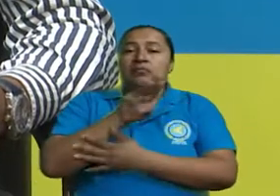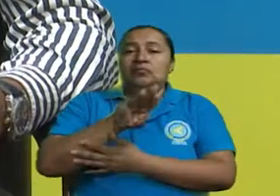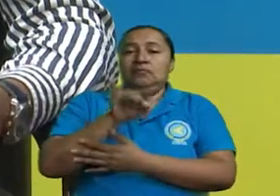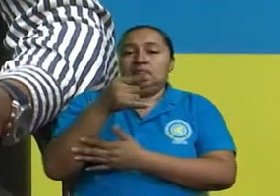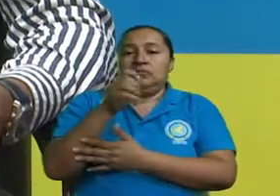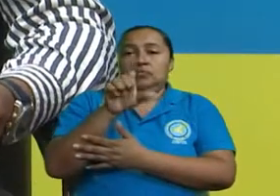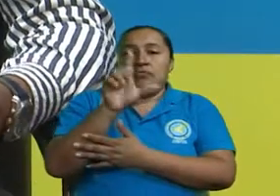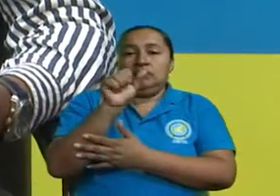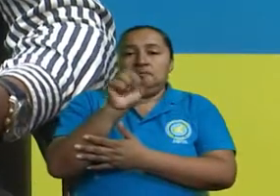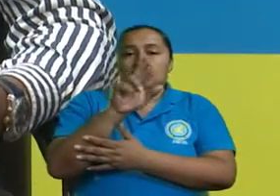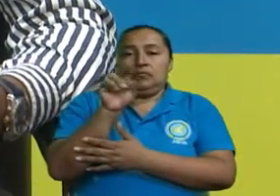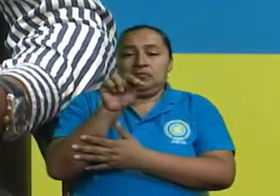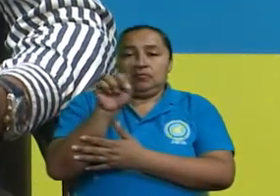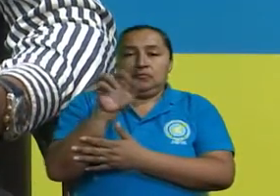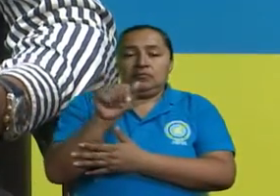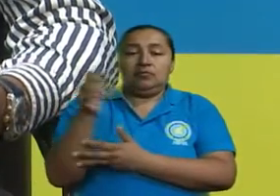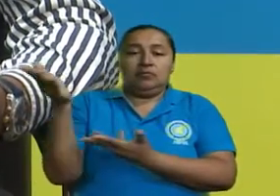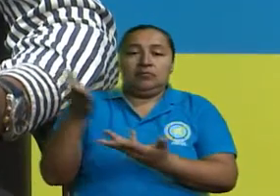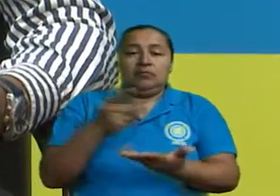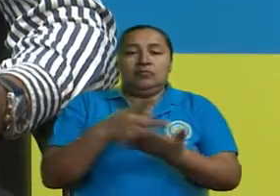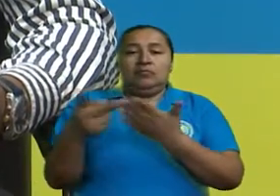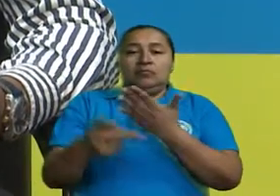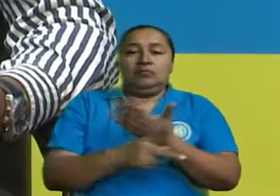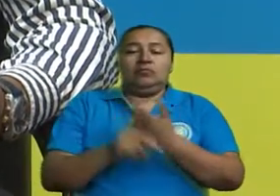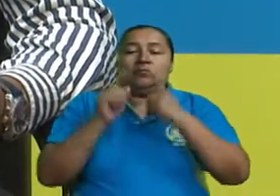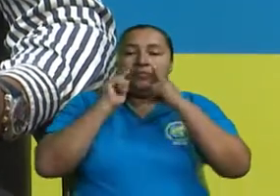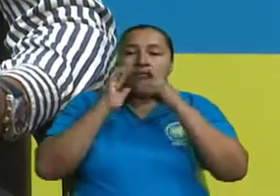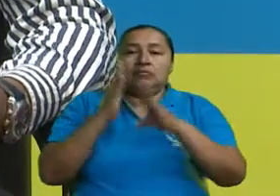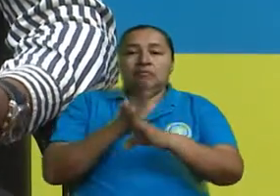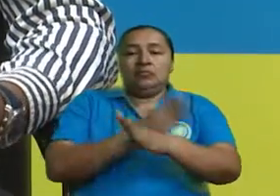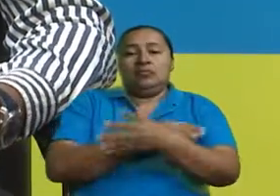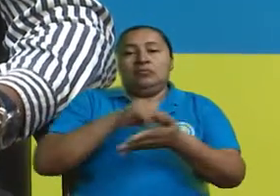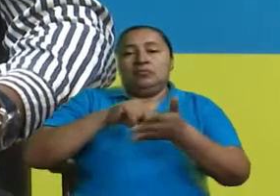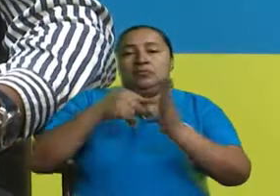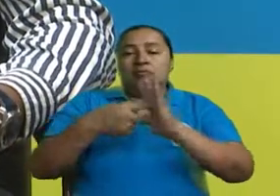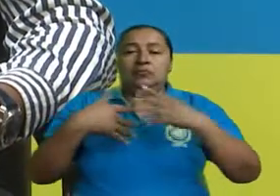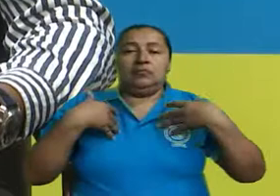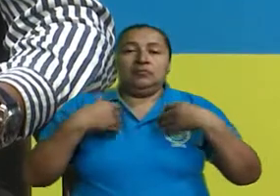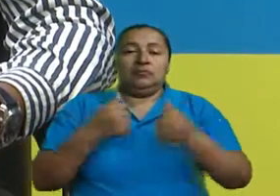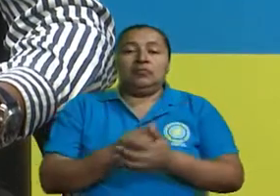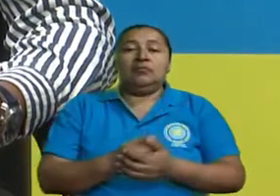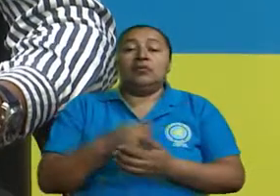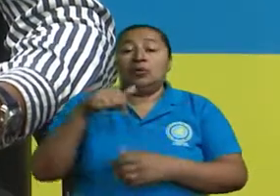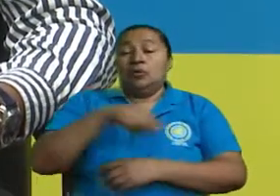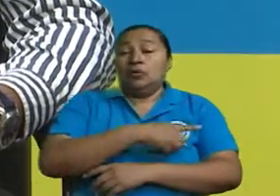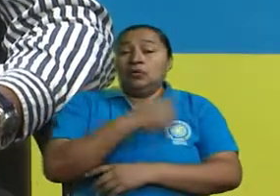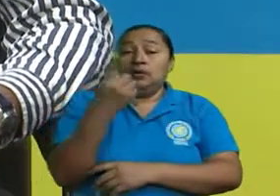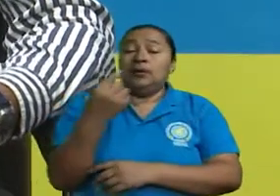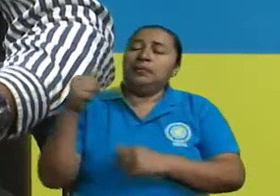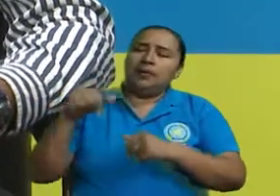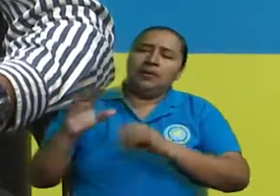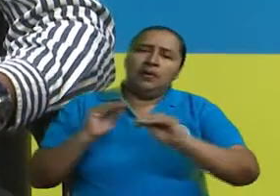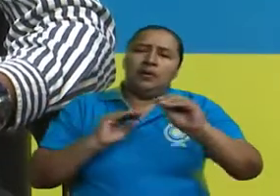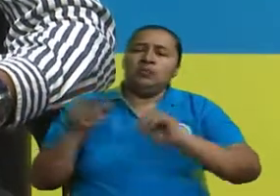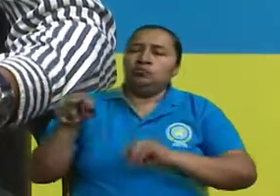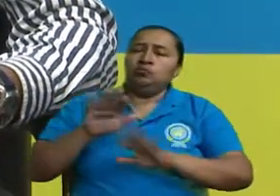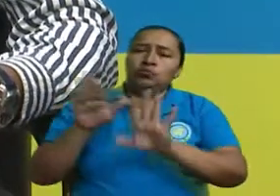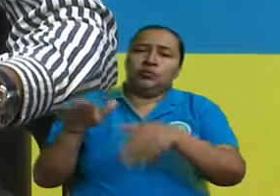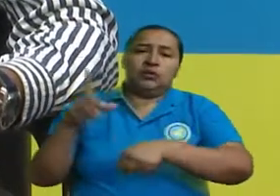Mena y les doy la bienvenida a un programa de Prevenir es Salud. El día de hoy estamos conversando, vamos a conversar con la